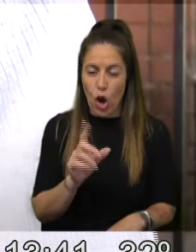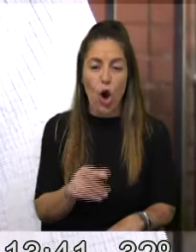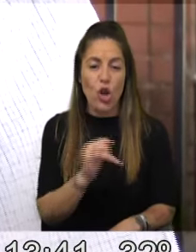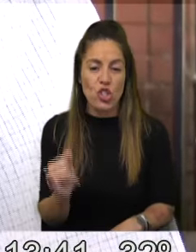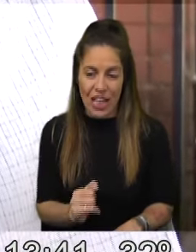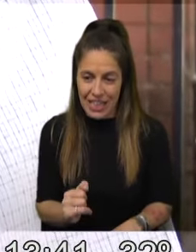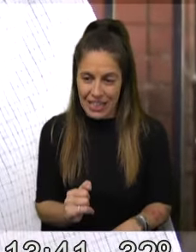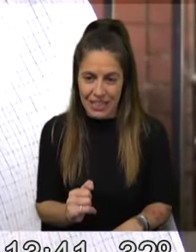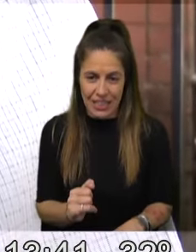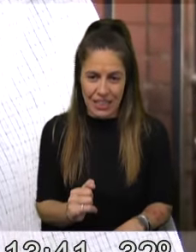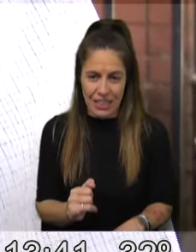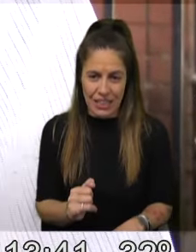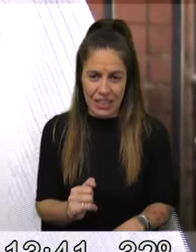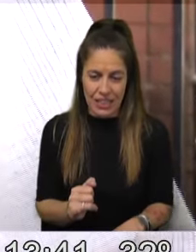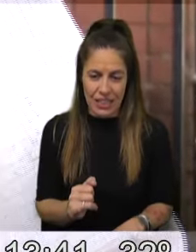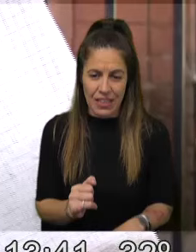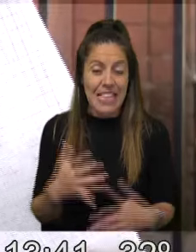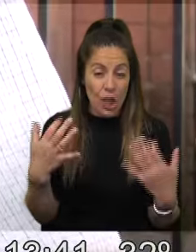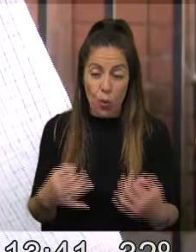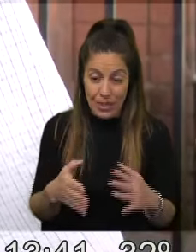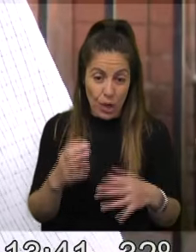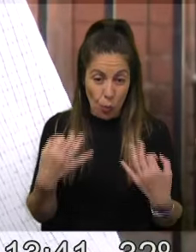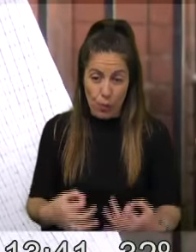Tassino, se cumplió